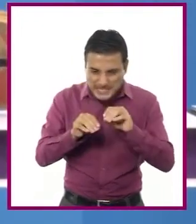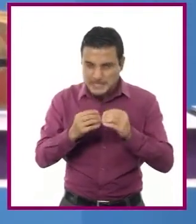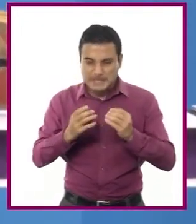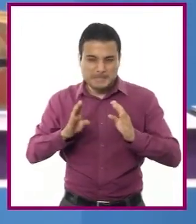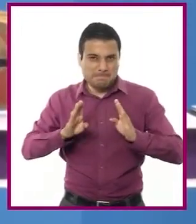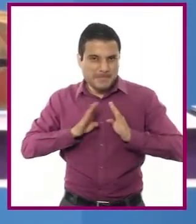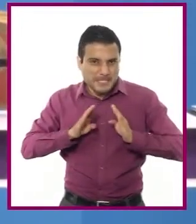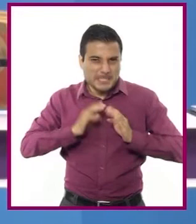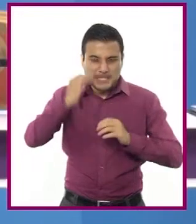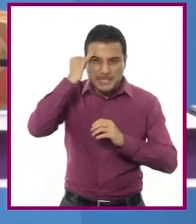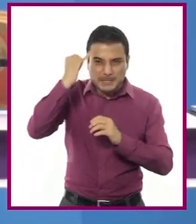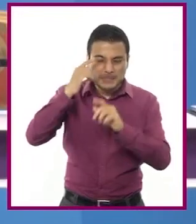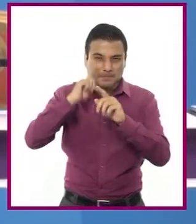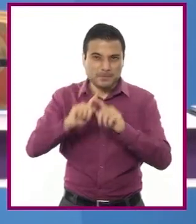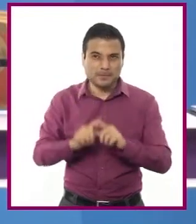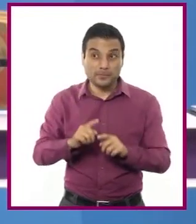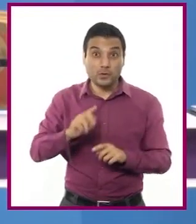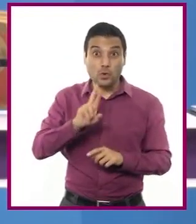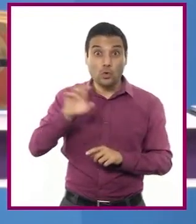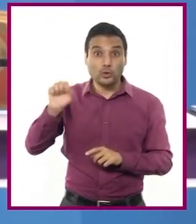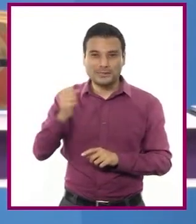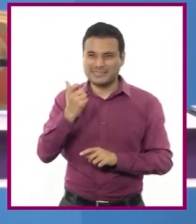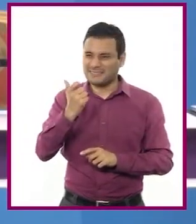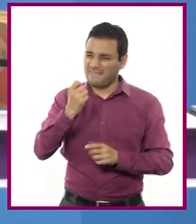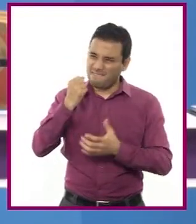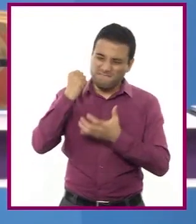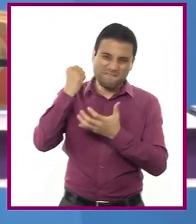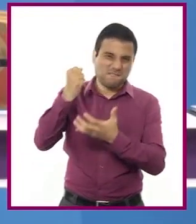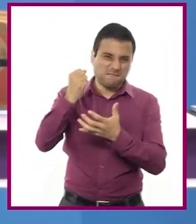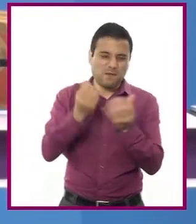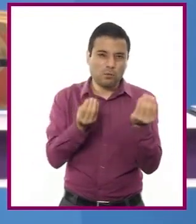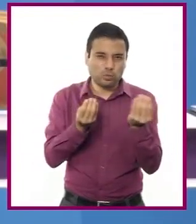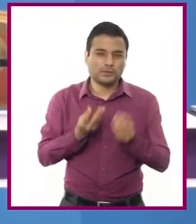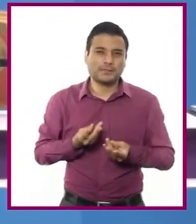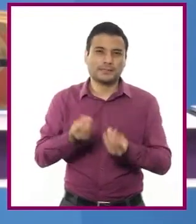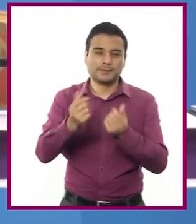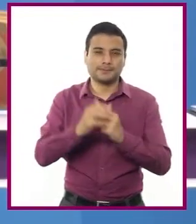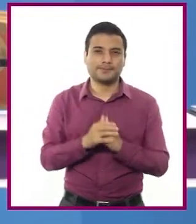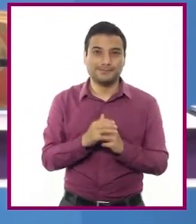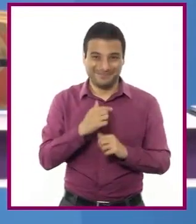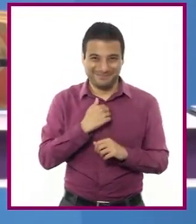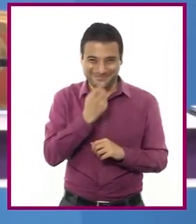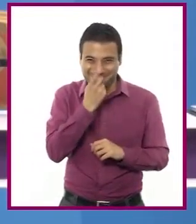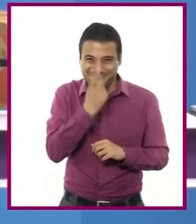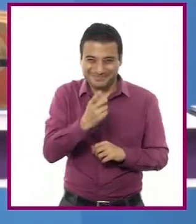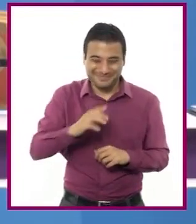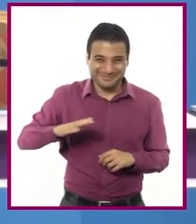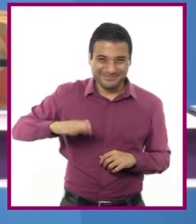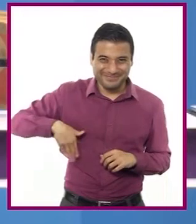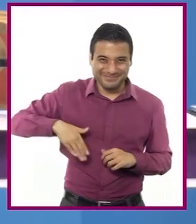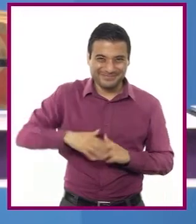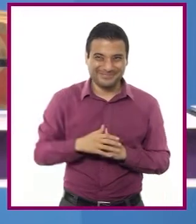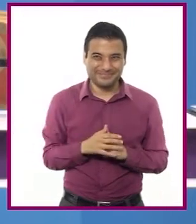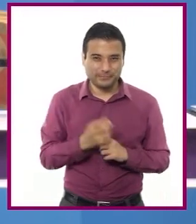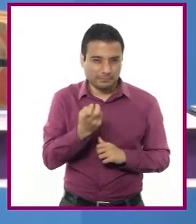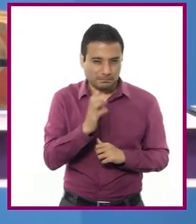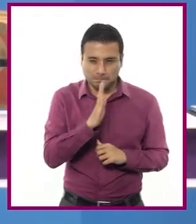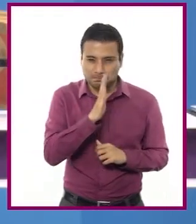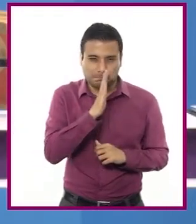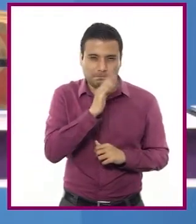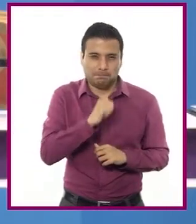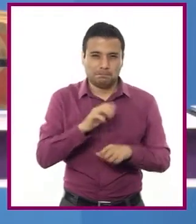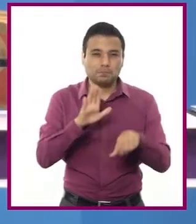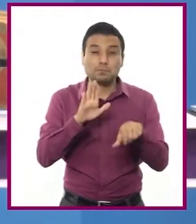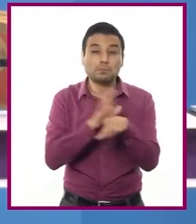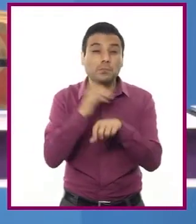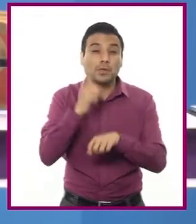necesitaría invertir enormes sumas de dinero. Como se mencionó anteriormente, hacer esto era poco práctico, pues la